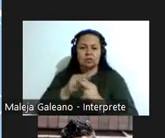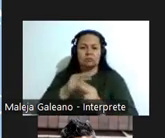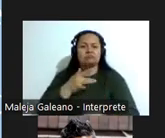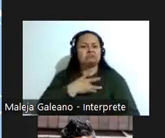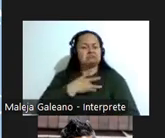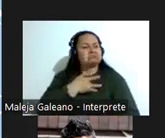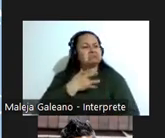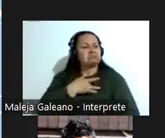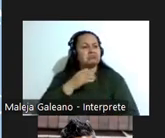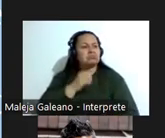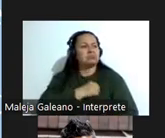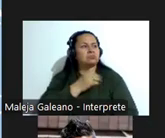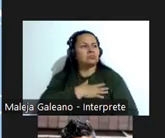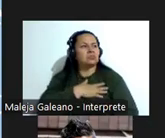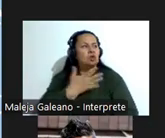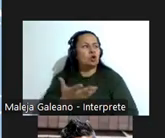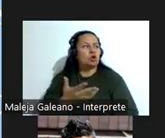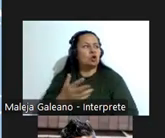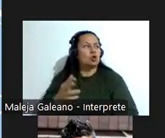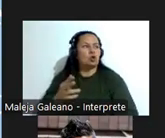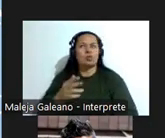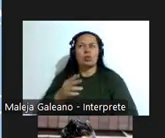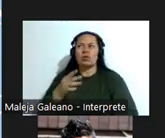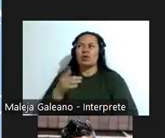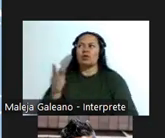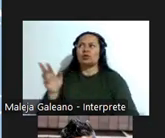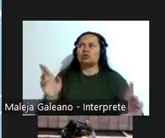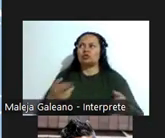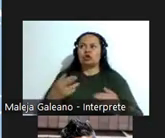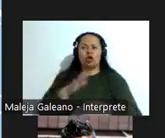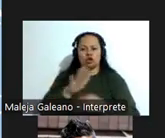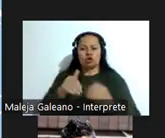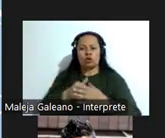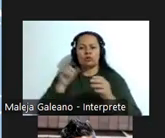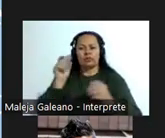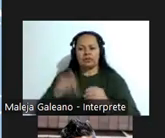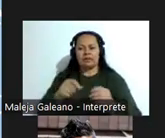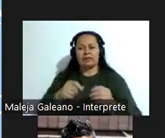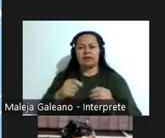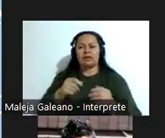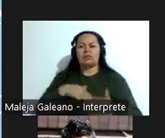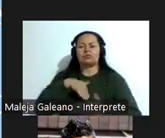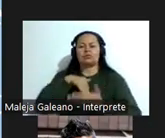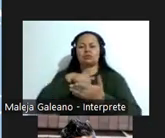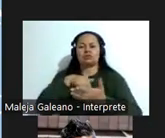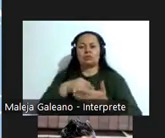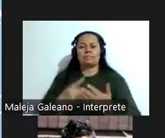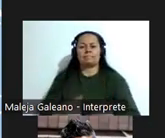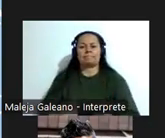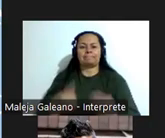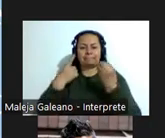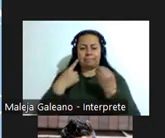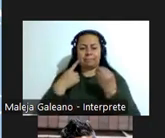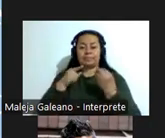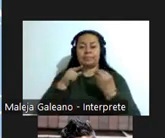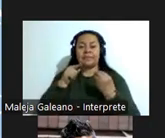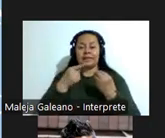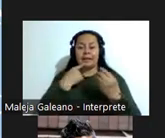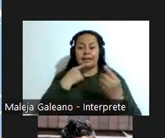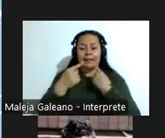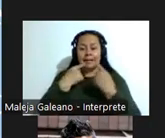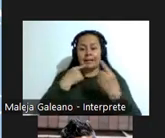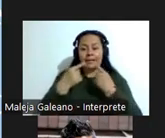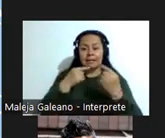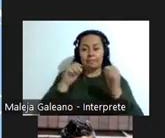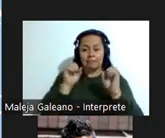sentirse una pequeña parte de un todo, debe venir con una postura política. Esa es una discusión que